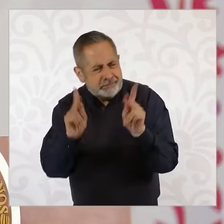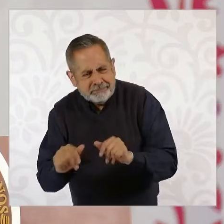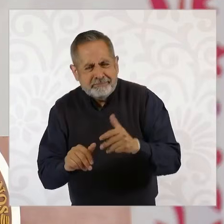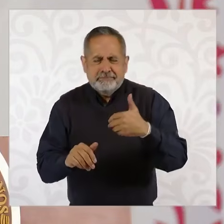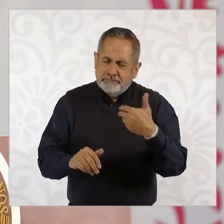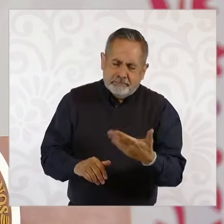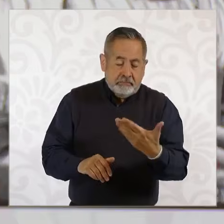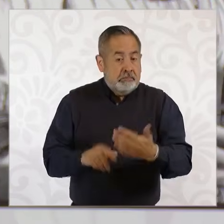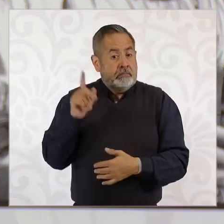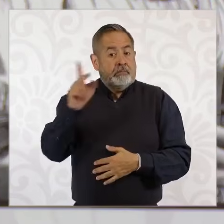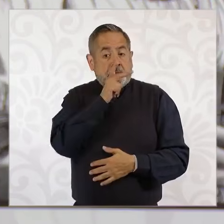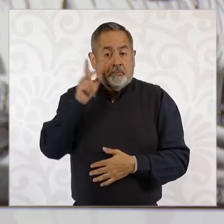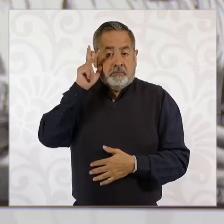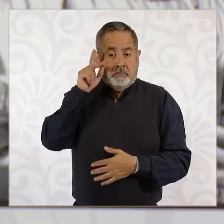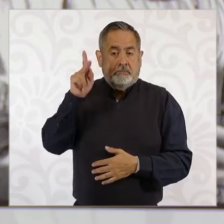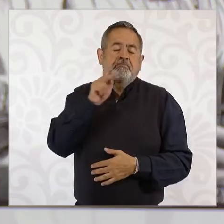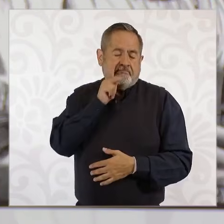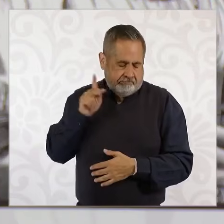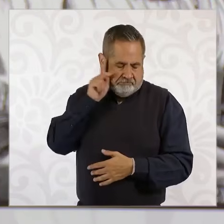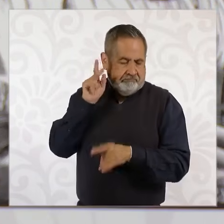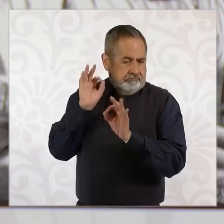Entonces, es una posición